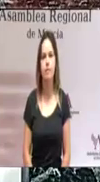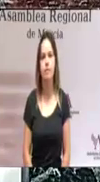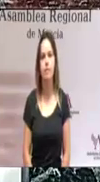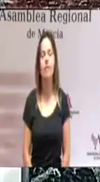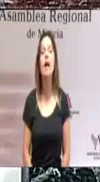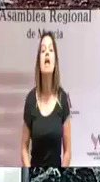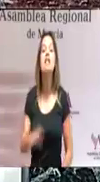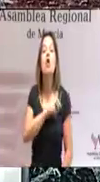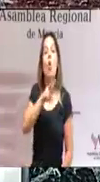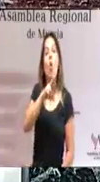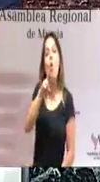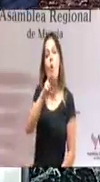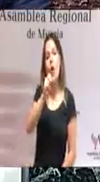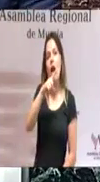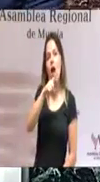Señor Urralguru,